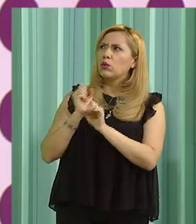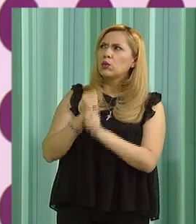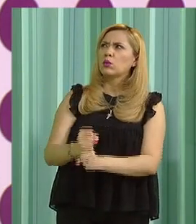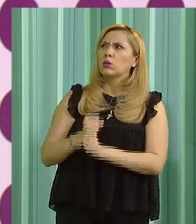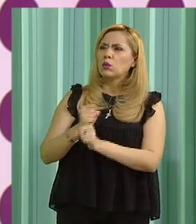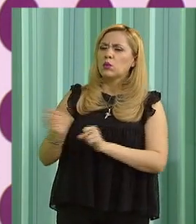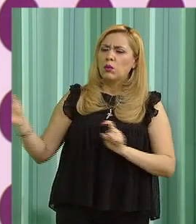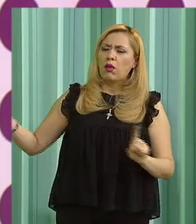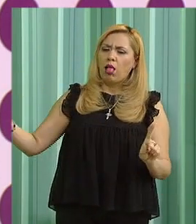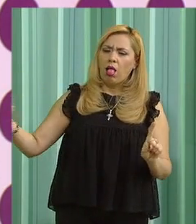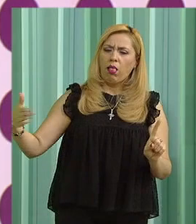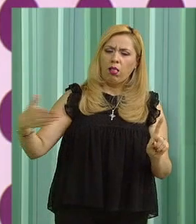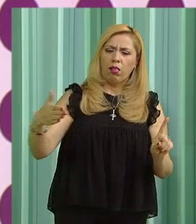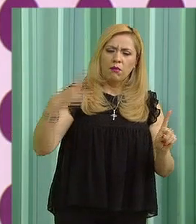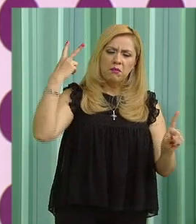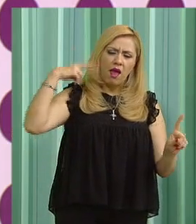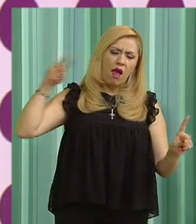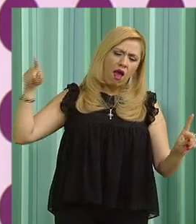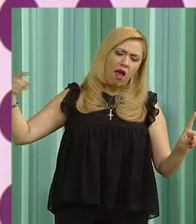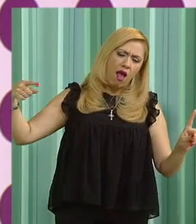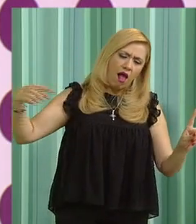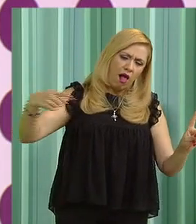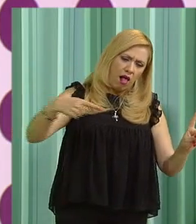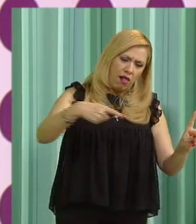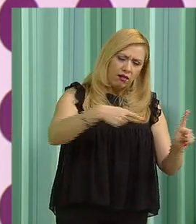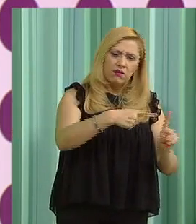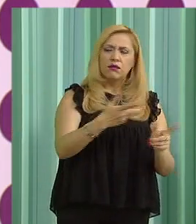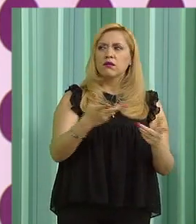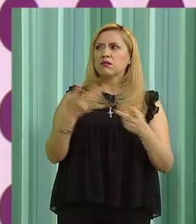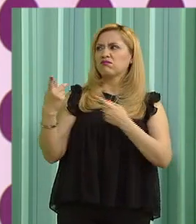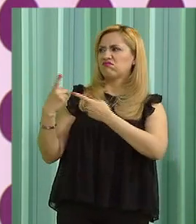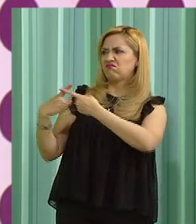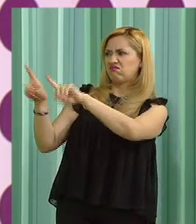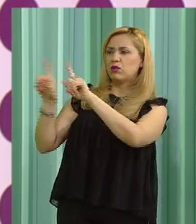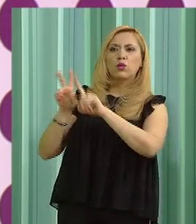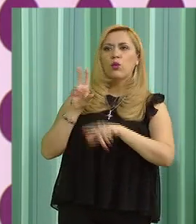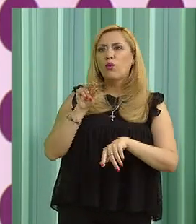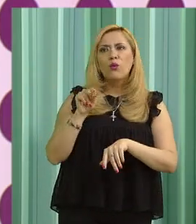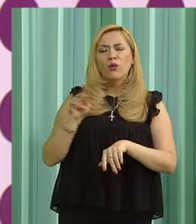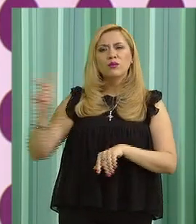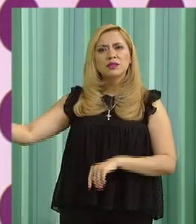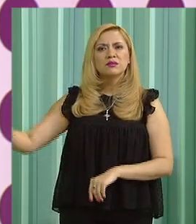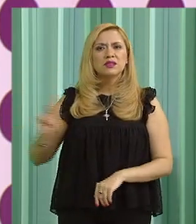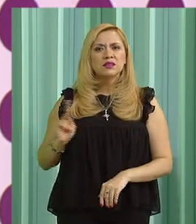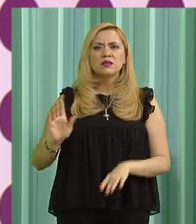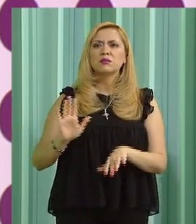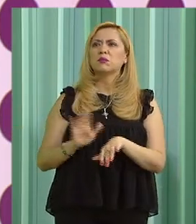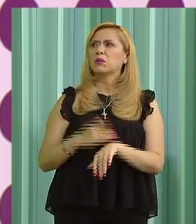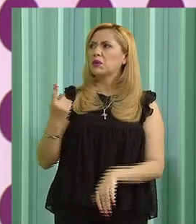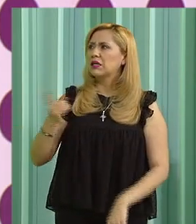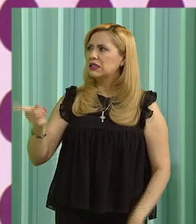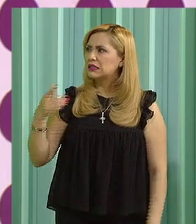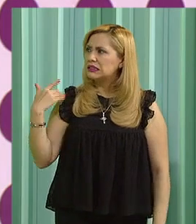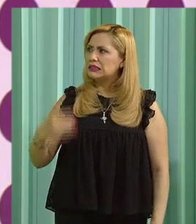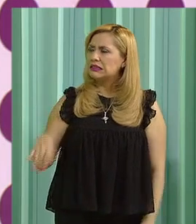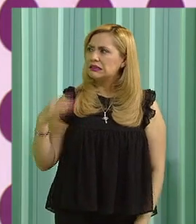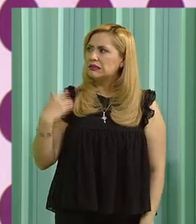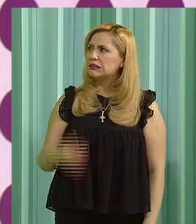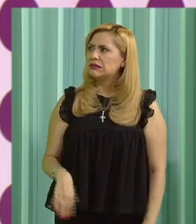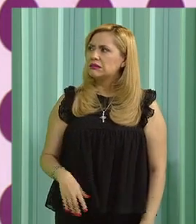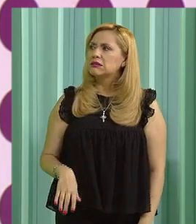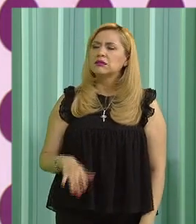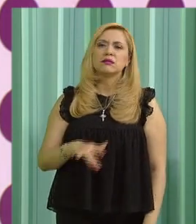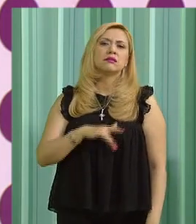salieron y dejar de ver al otro como distinto y más bien identificarse con esa parte de por qué tuvo que salir, las personas serían un poco